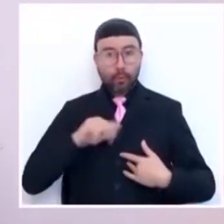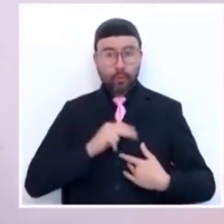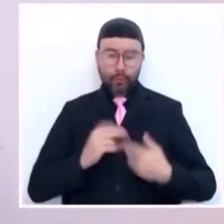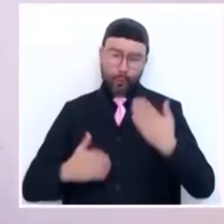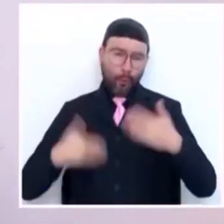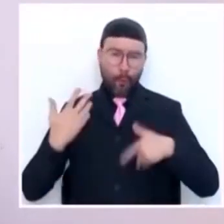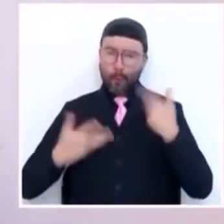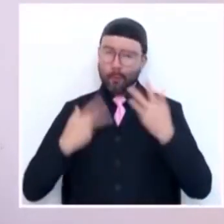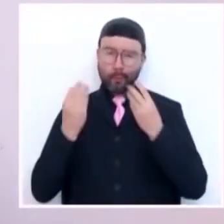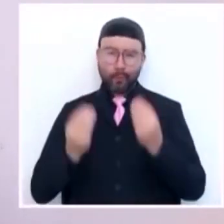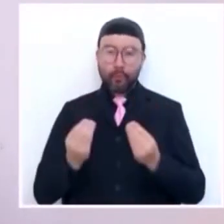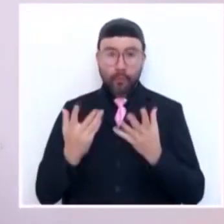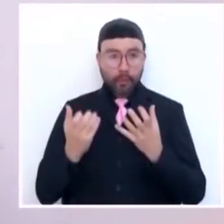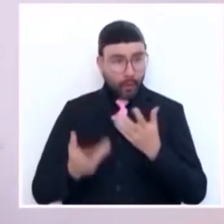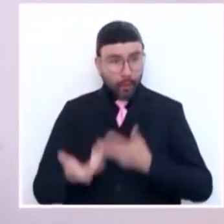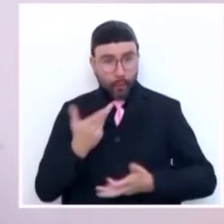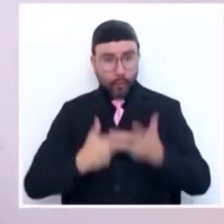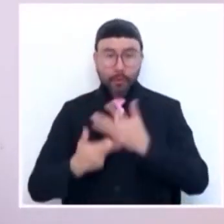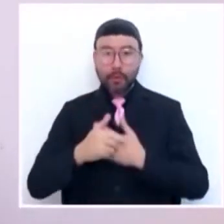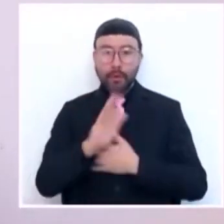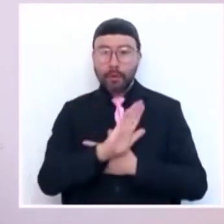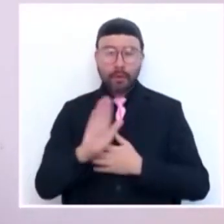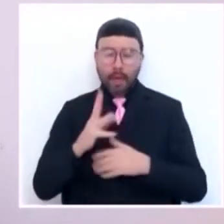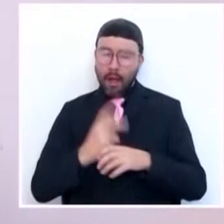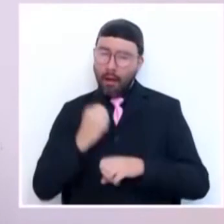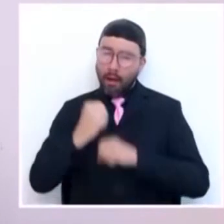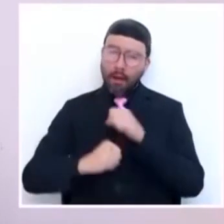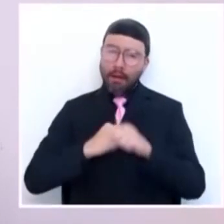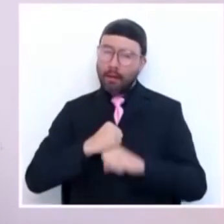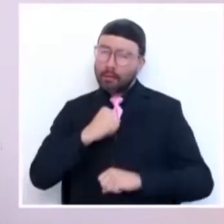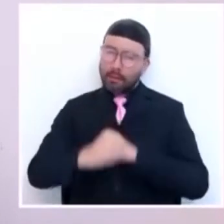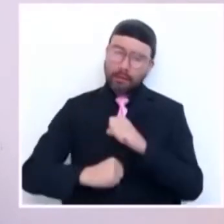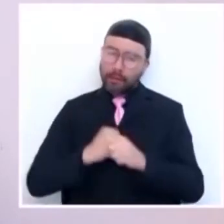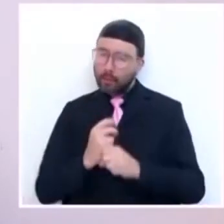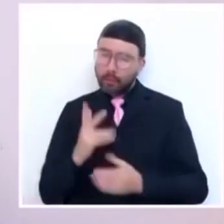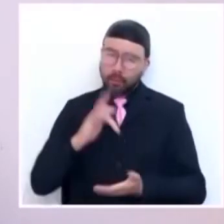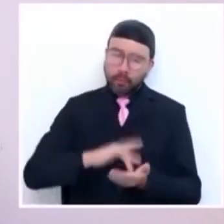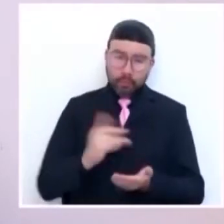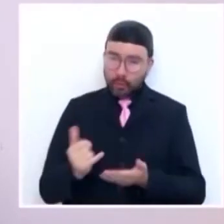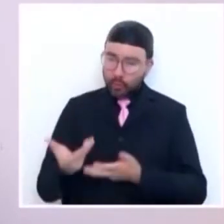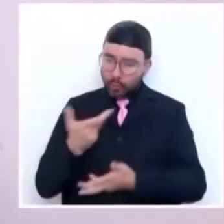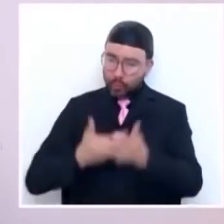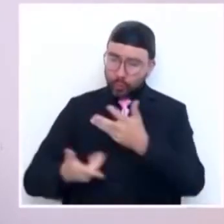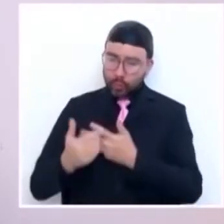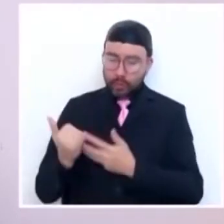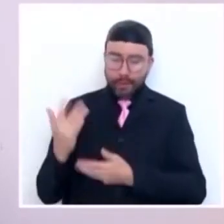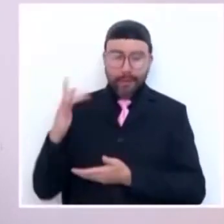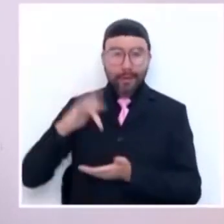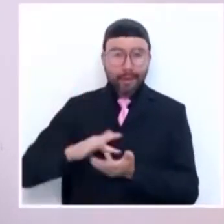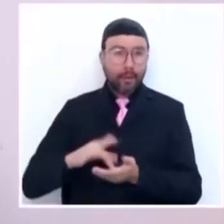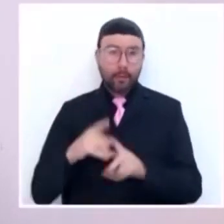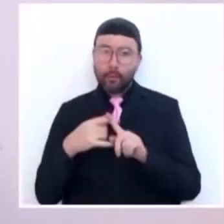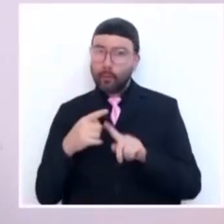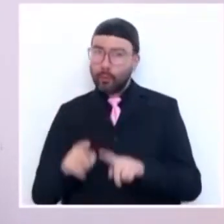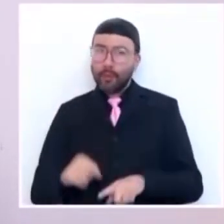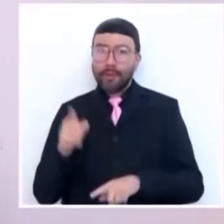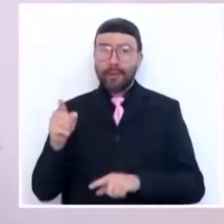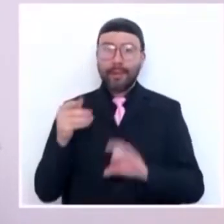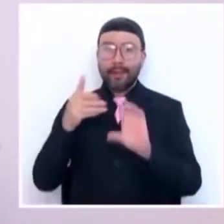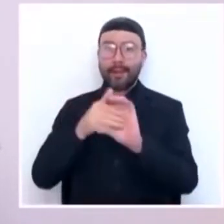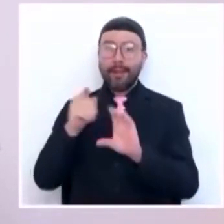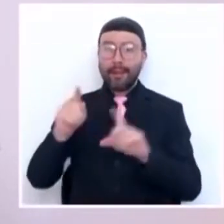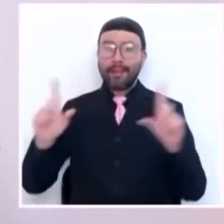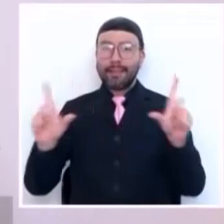mucha alegría compartir con ustedes durante tantos años este espacio y poder estar ahora en muchos más canales y en